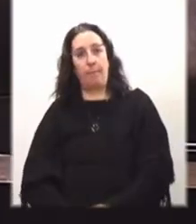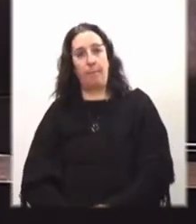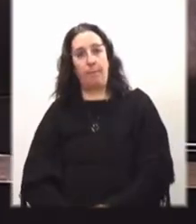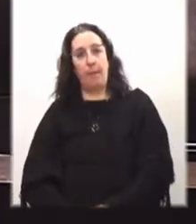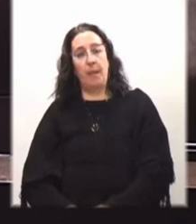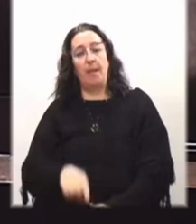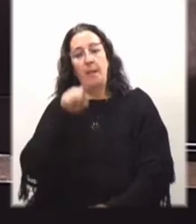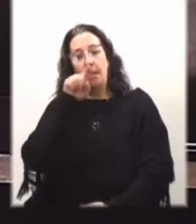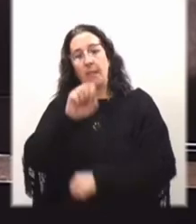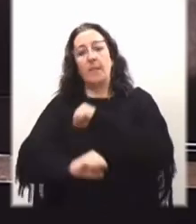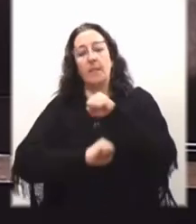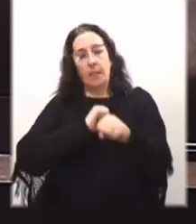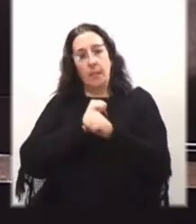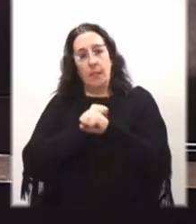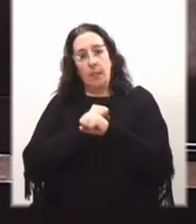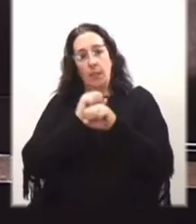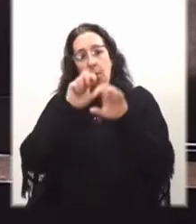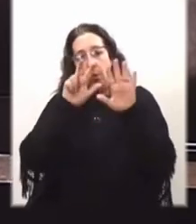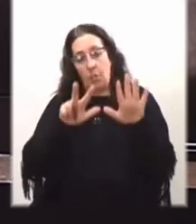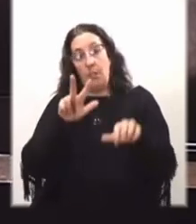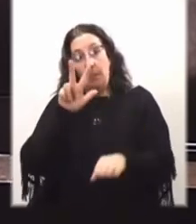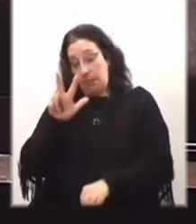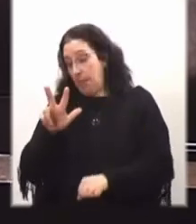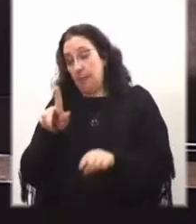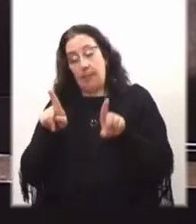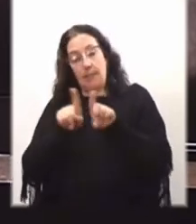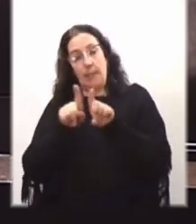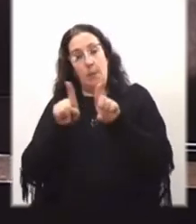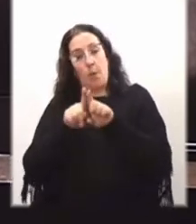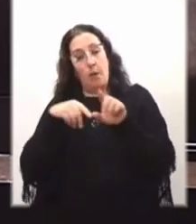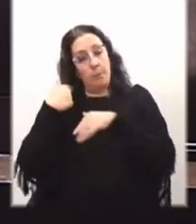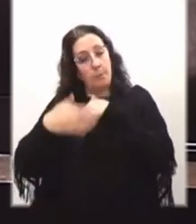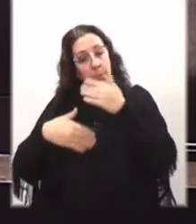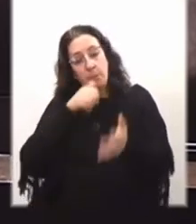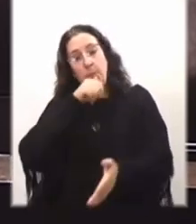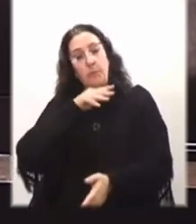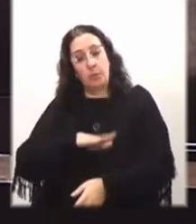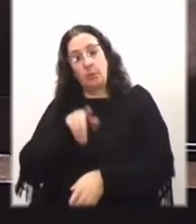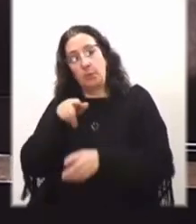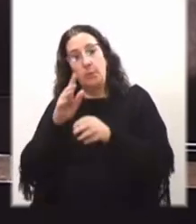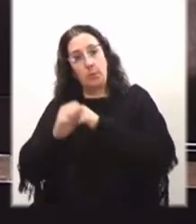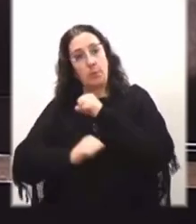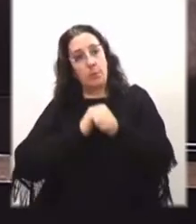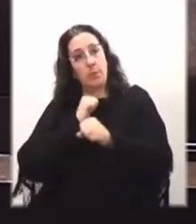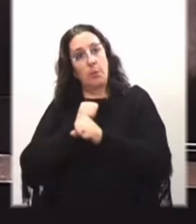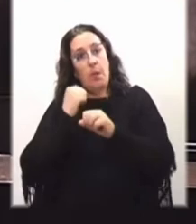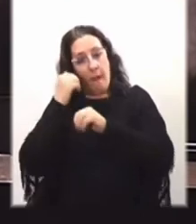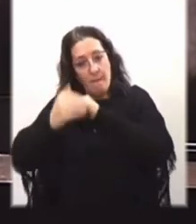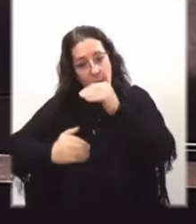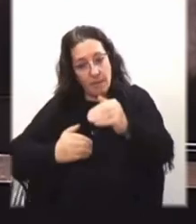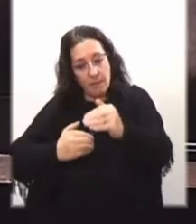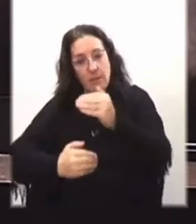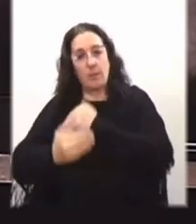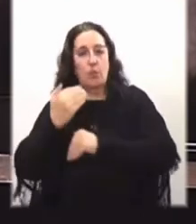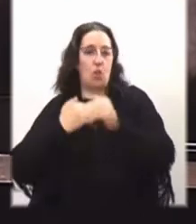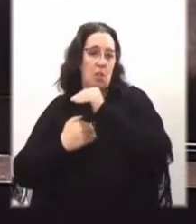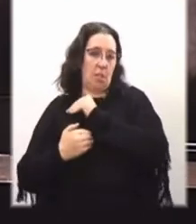ese 83, como todo ese proceso histórico de esos años, tuvo avances y retrocesos,